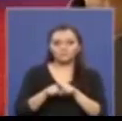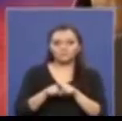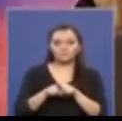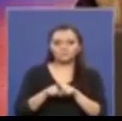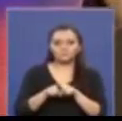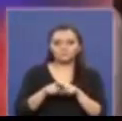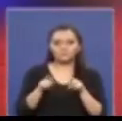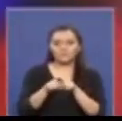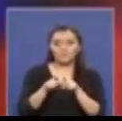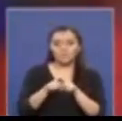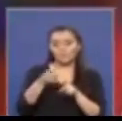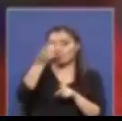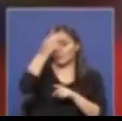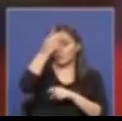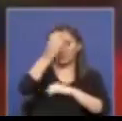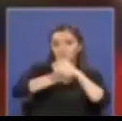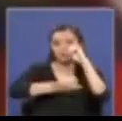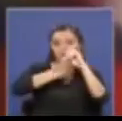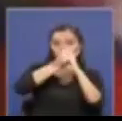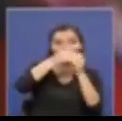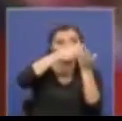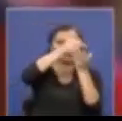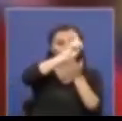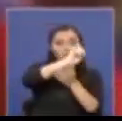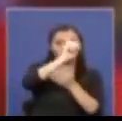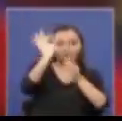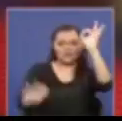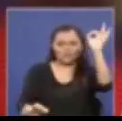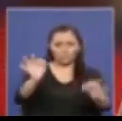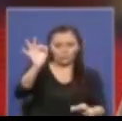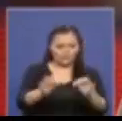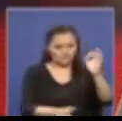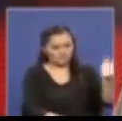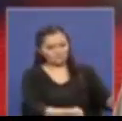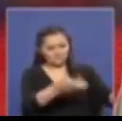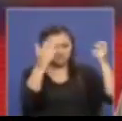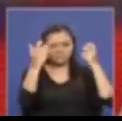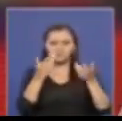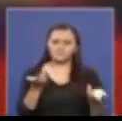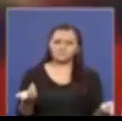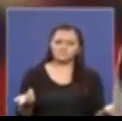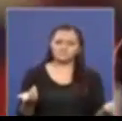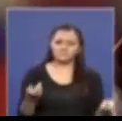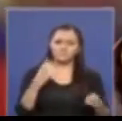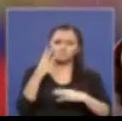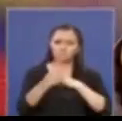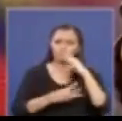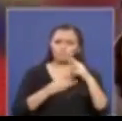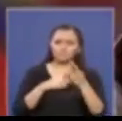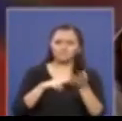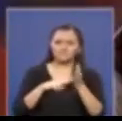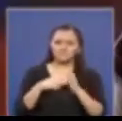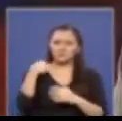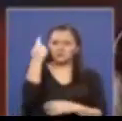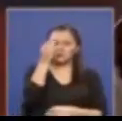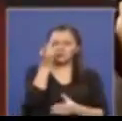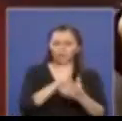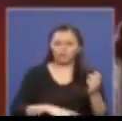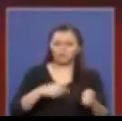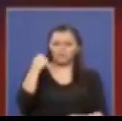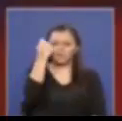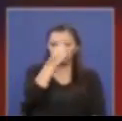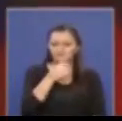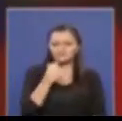osemos dejar de pagar o atrasarnos en esa deuda, ¿no? Ay, el mundo es una gran mascarada, ¿no? Todo es según